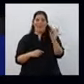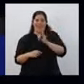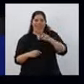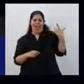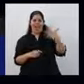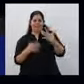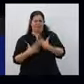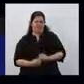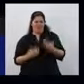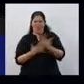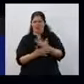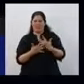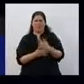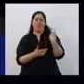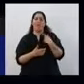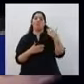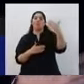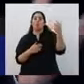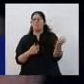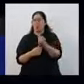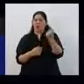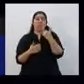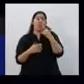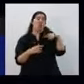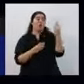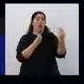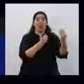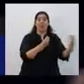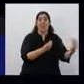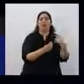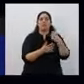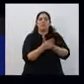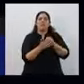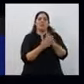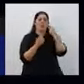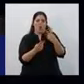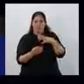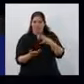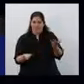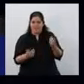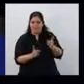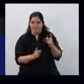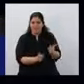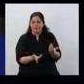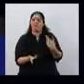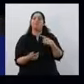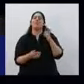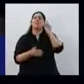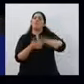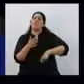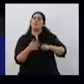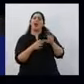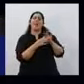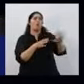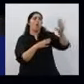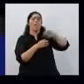de frustraciones es muy importante para nuestro futuro que no sé por qué los otros candidatos insisten en no reconocer que firmar unión europea-mercosur